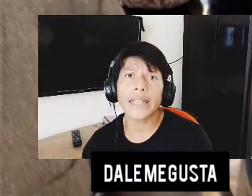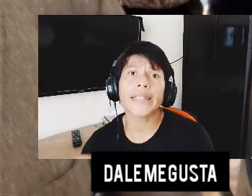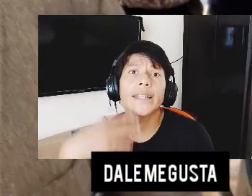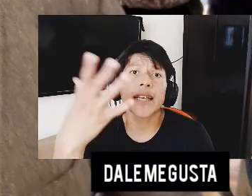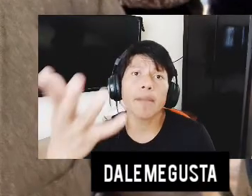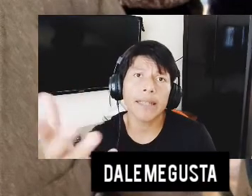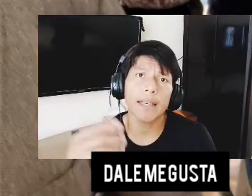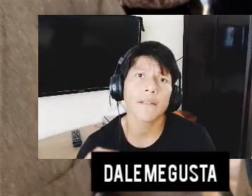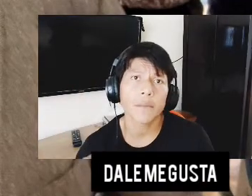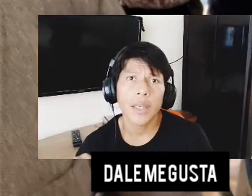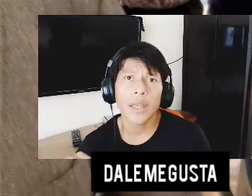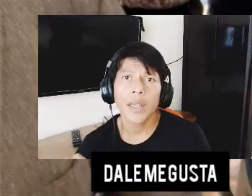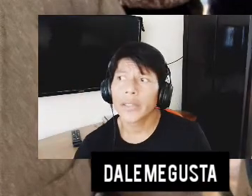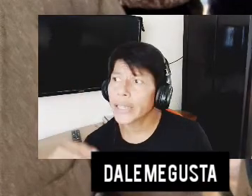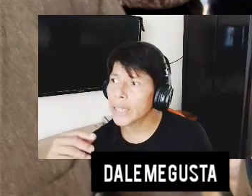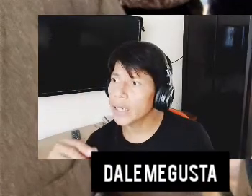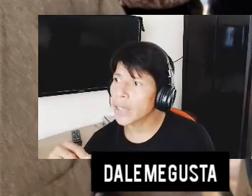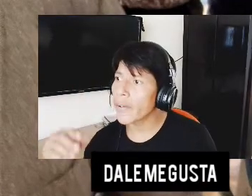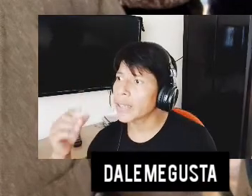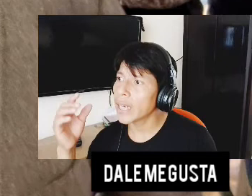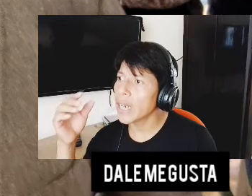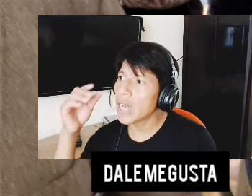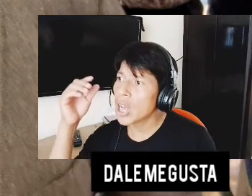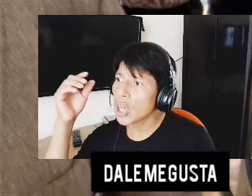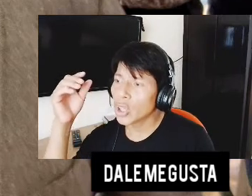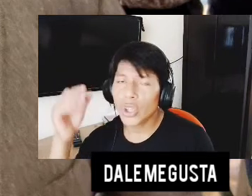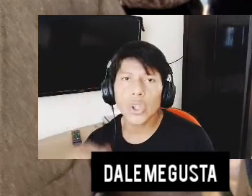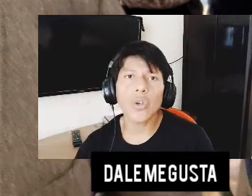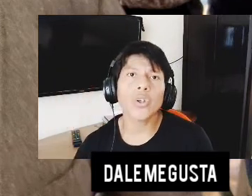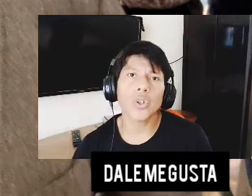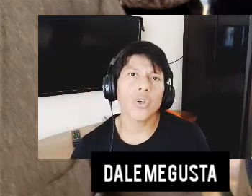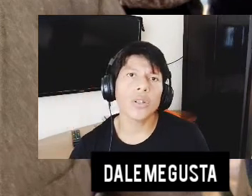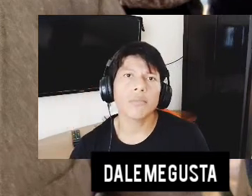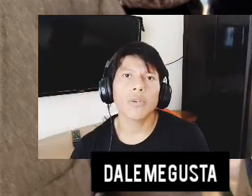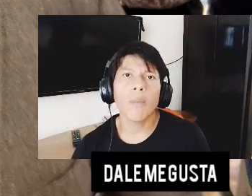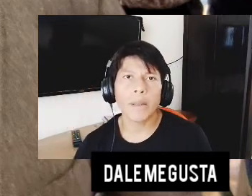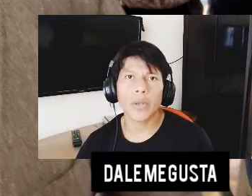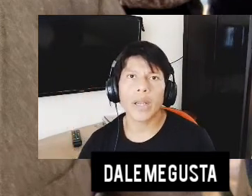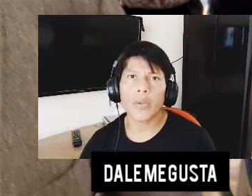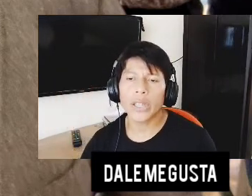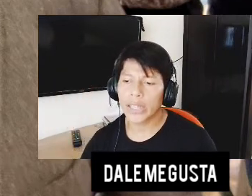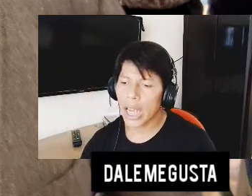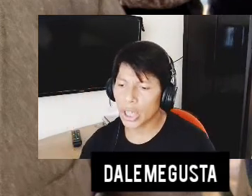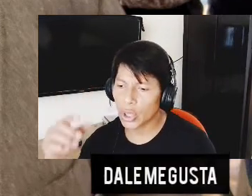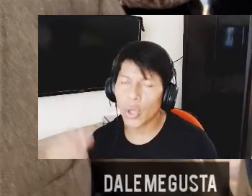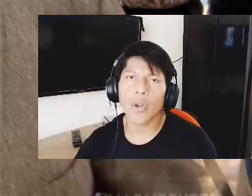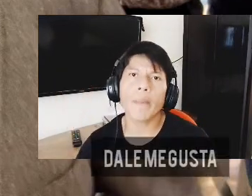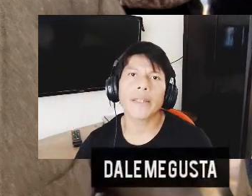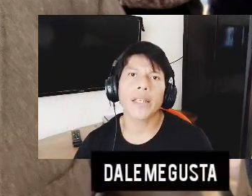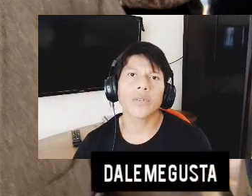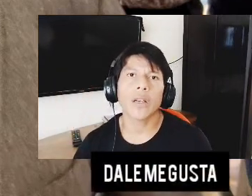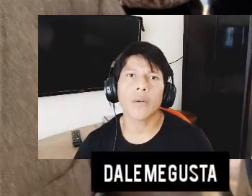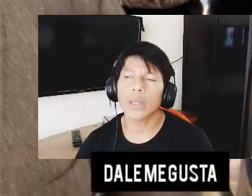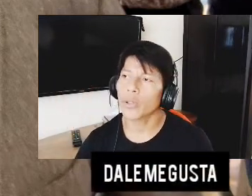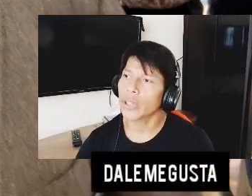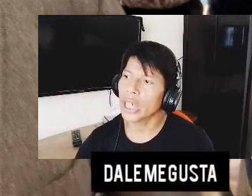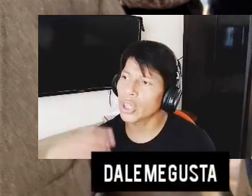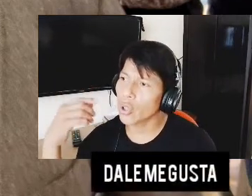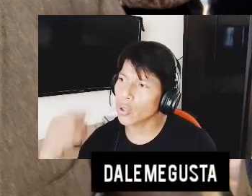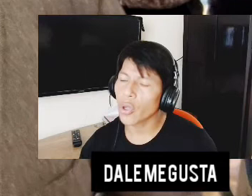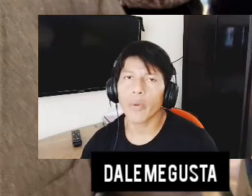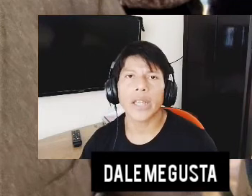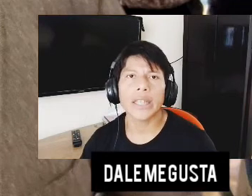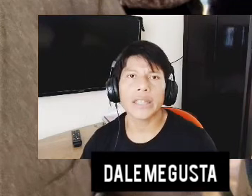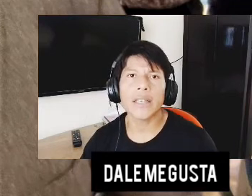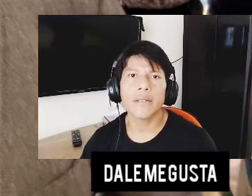Ricardo Monreal, quitarse la máscara. Decir, ¿sabes qué? Yo no soy López Obradorista, yo no pertenezco a la 4T,